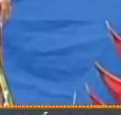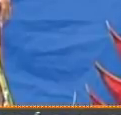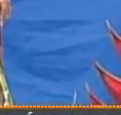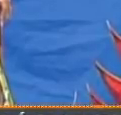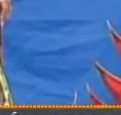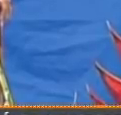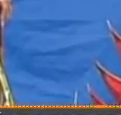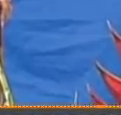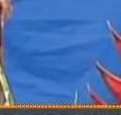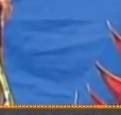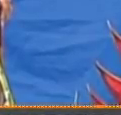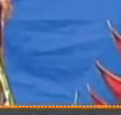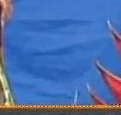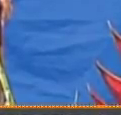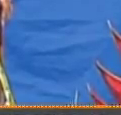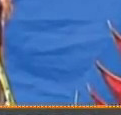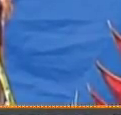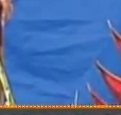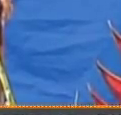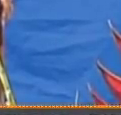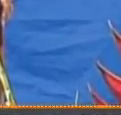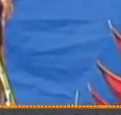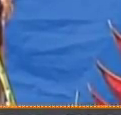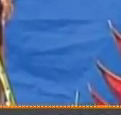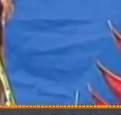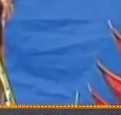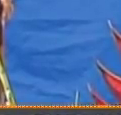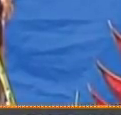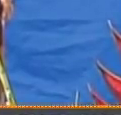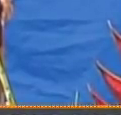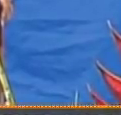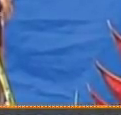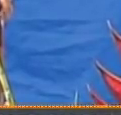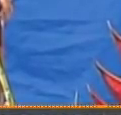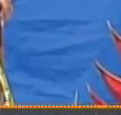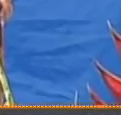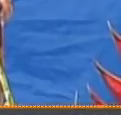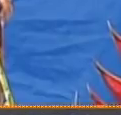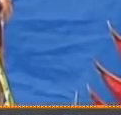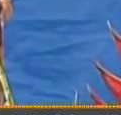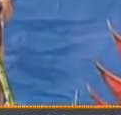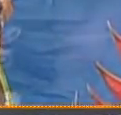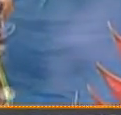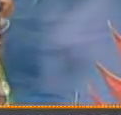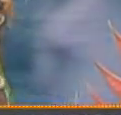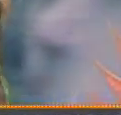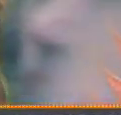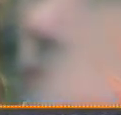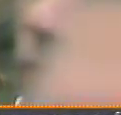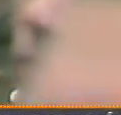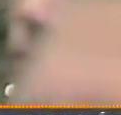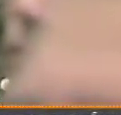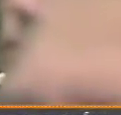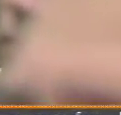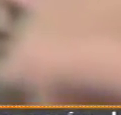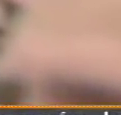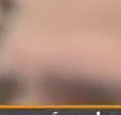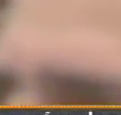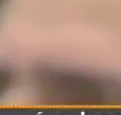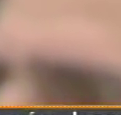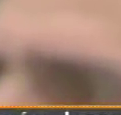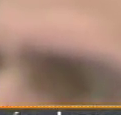país. Pero en los últimos 4 años, casi 3 millones han cruzado la frontera de Colombia.